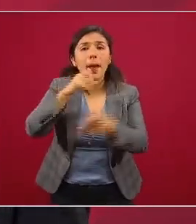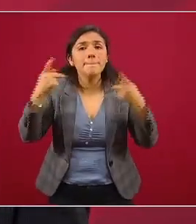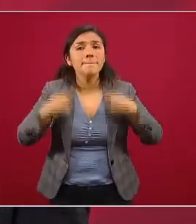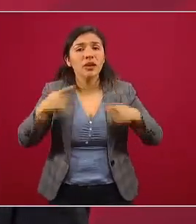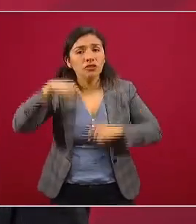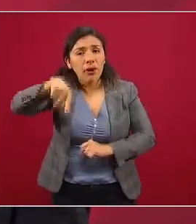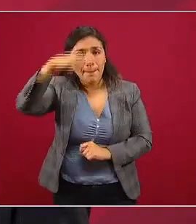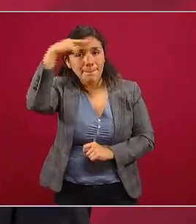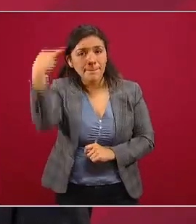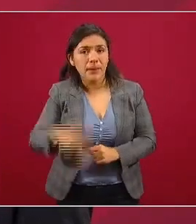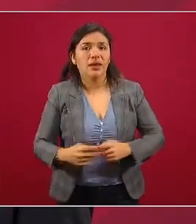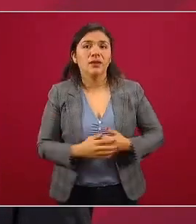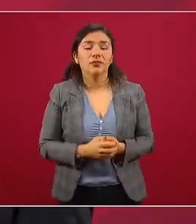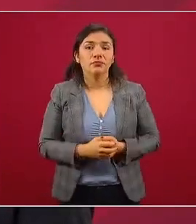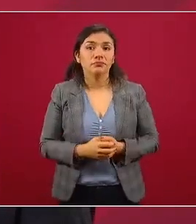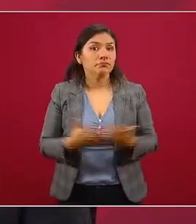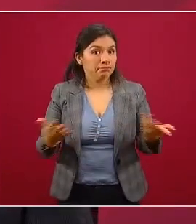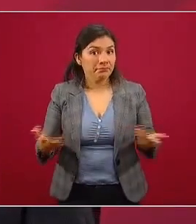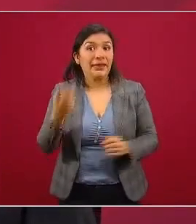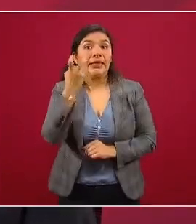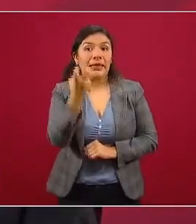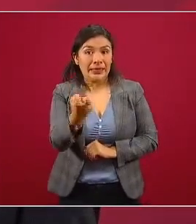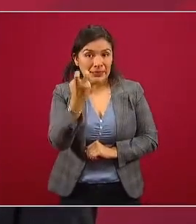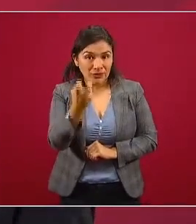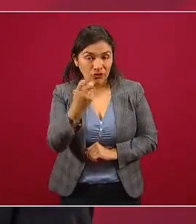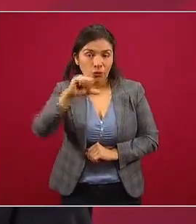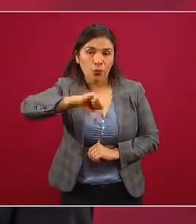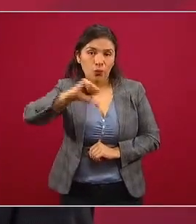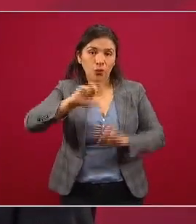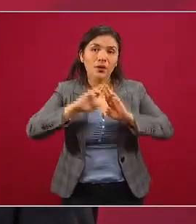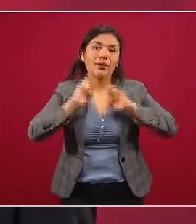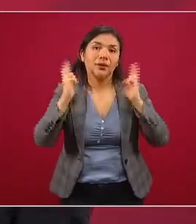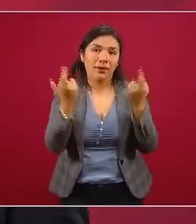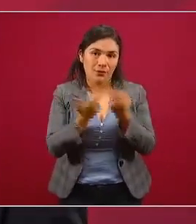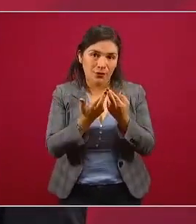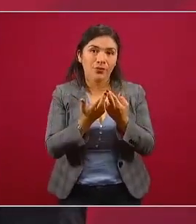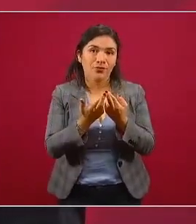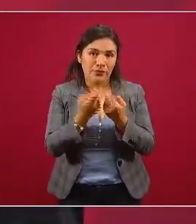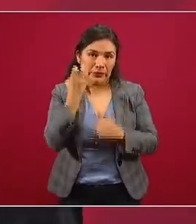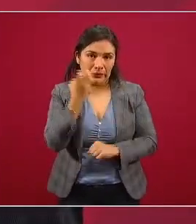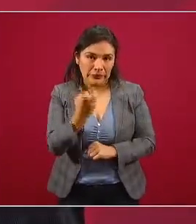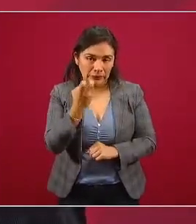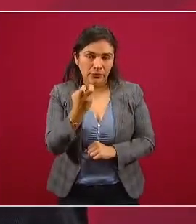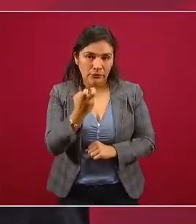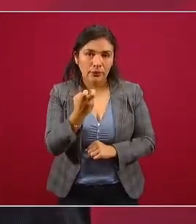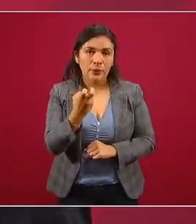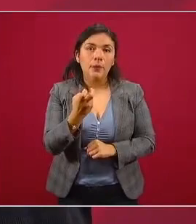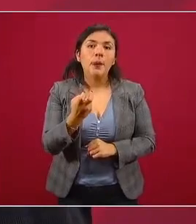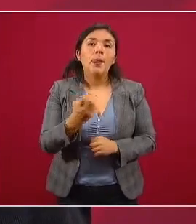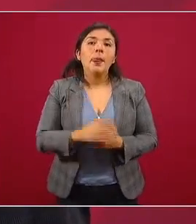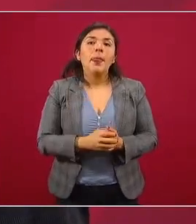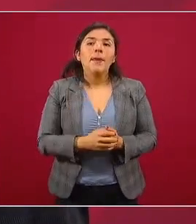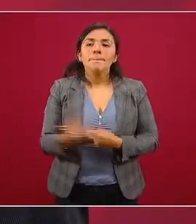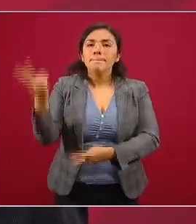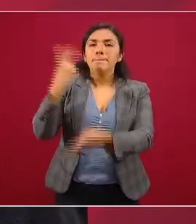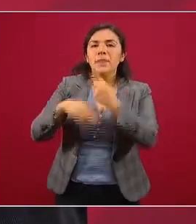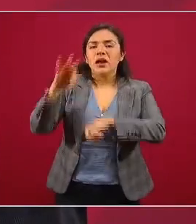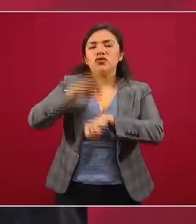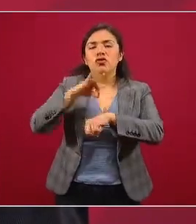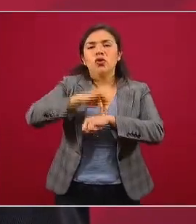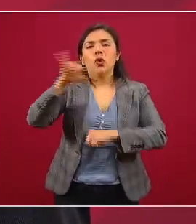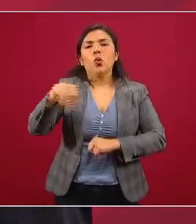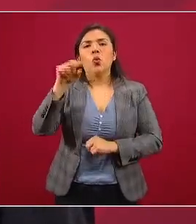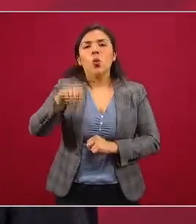México. Entonces, para eso es la reunión. Viene Juan Ramón de la